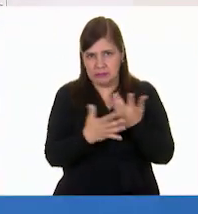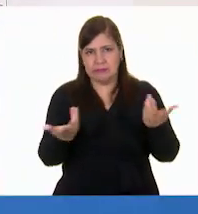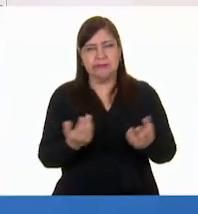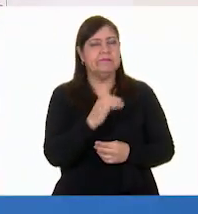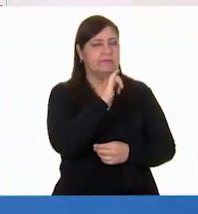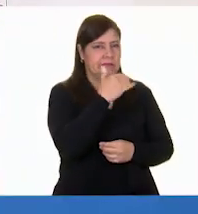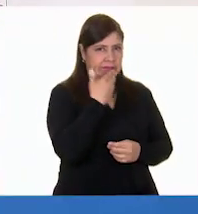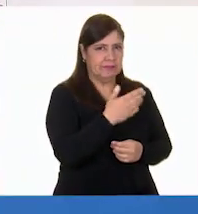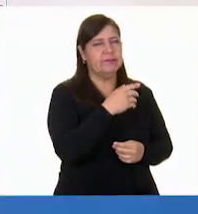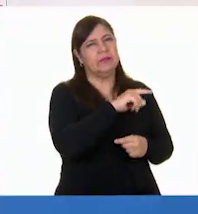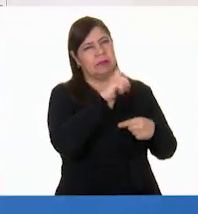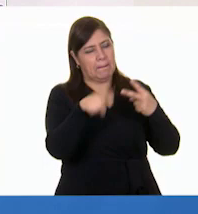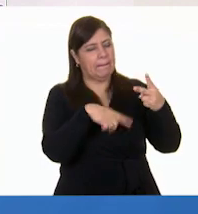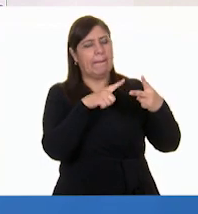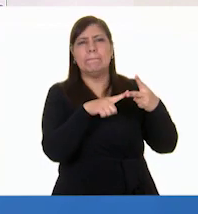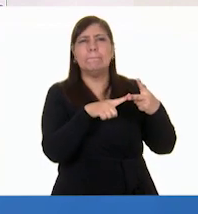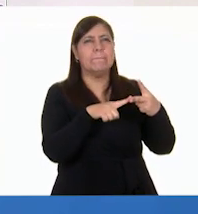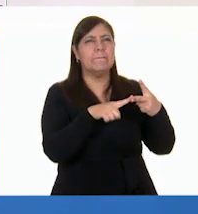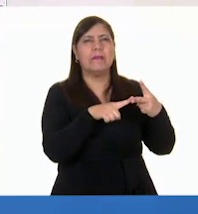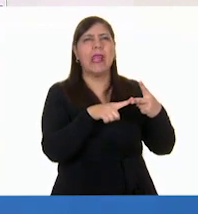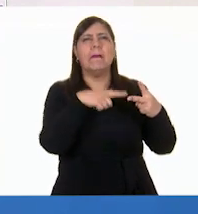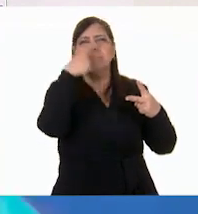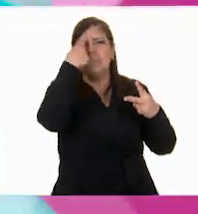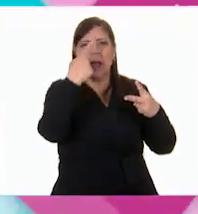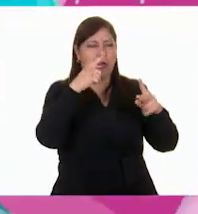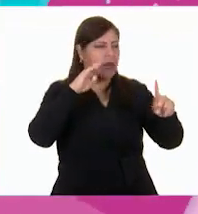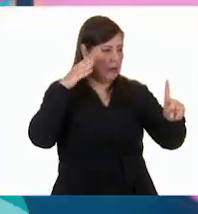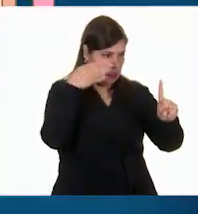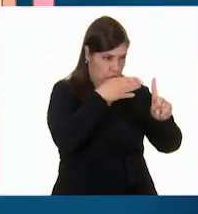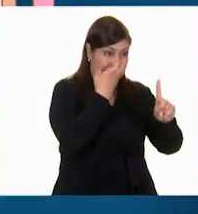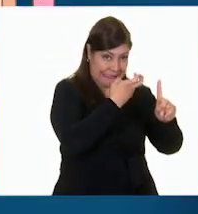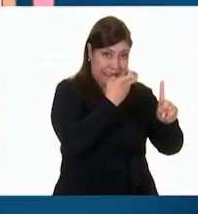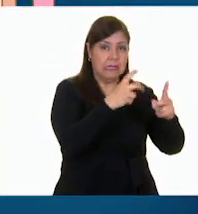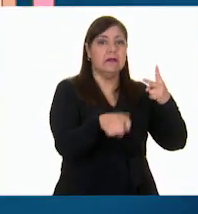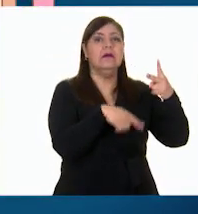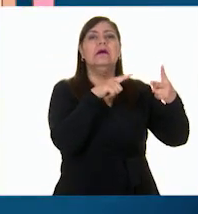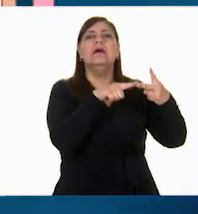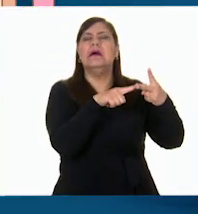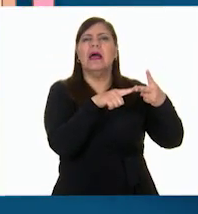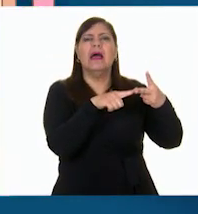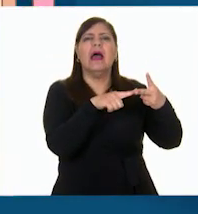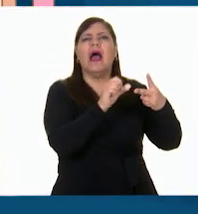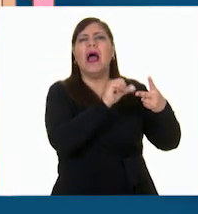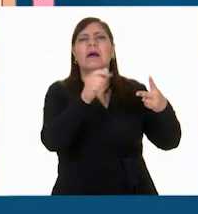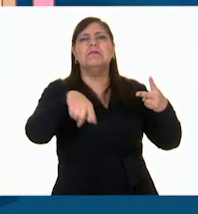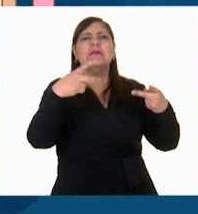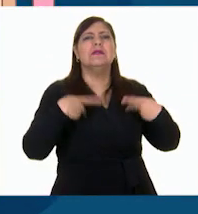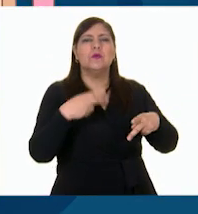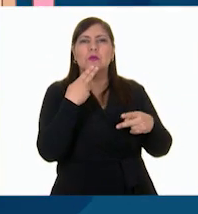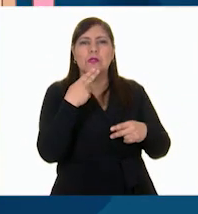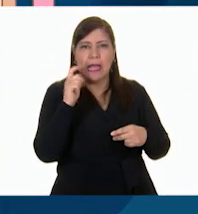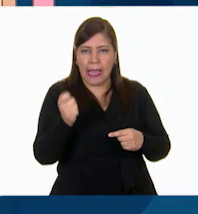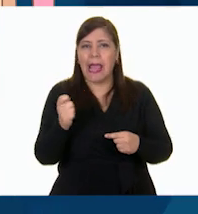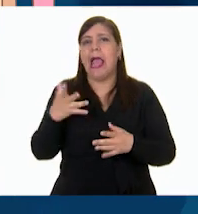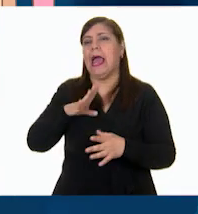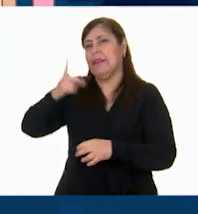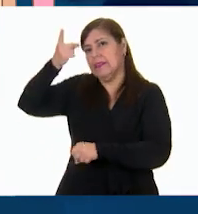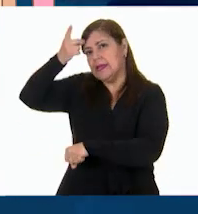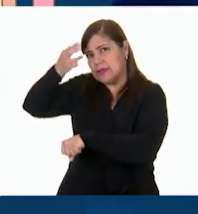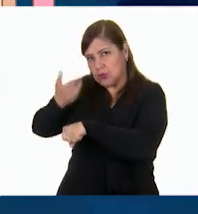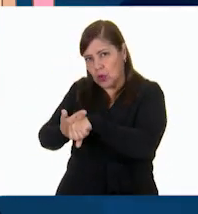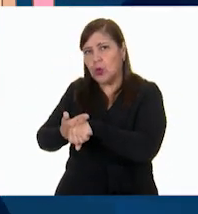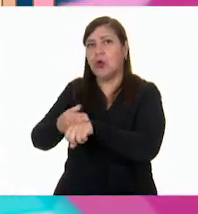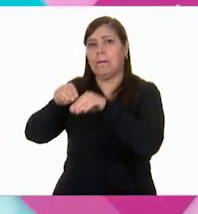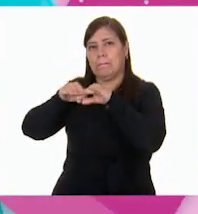serán quién será el destinatario? Pues es el director de la publicación, Gaby, porque creo que él